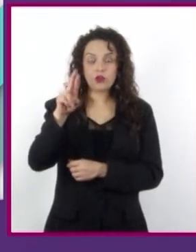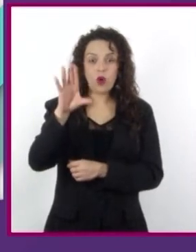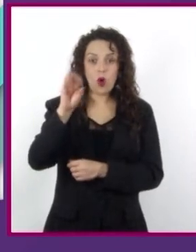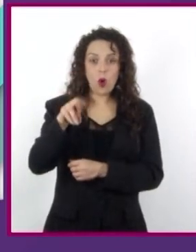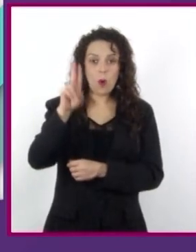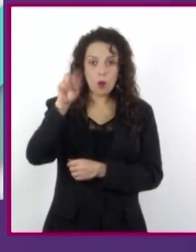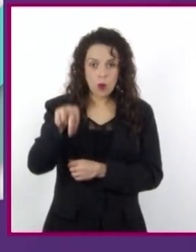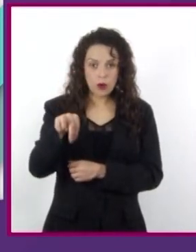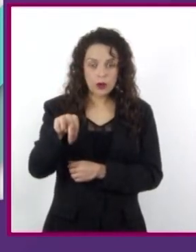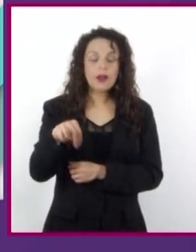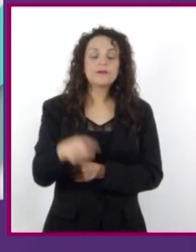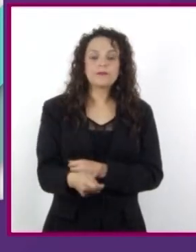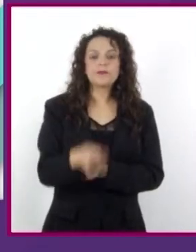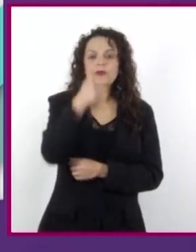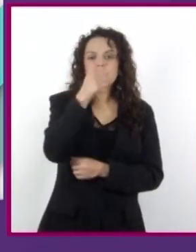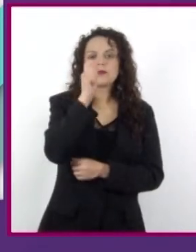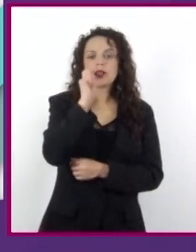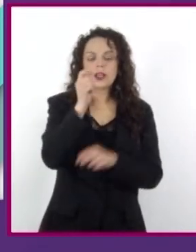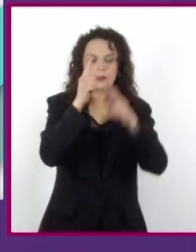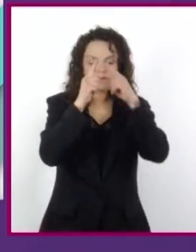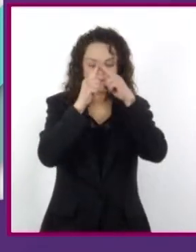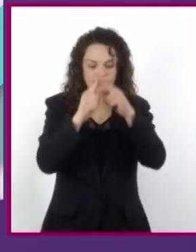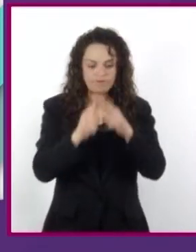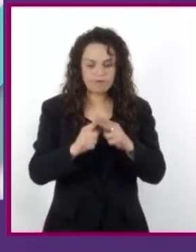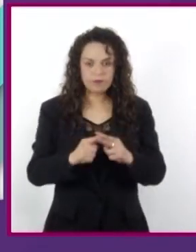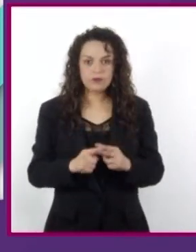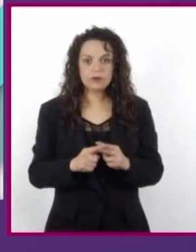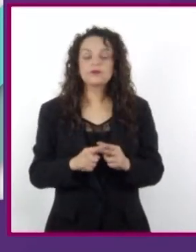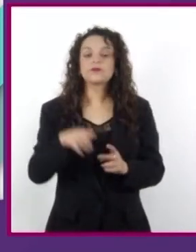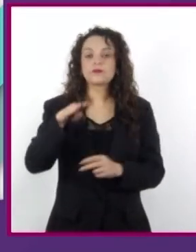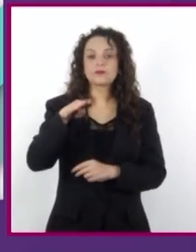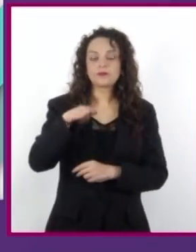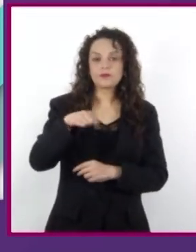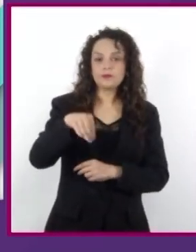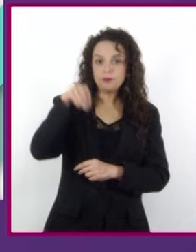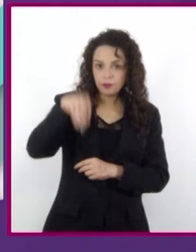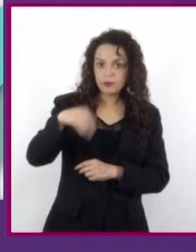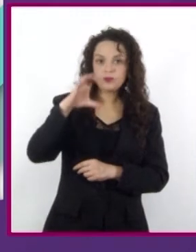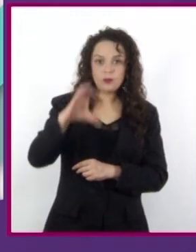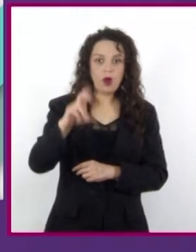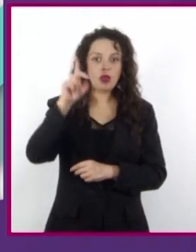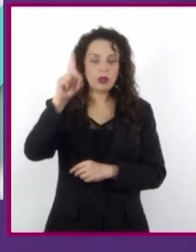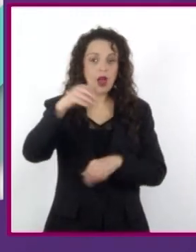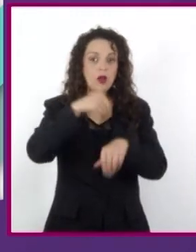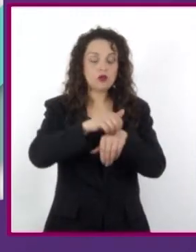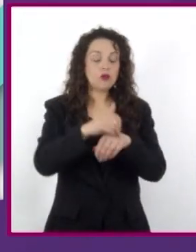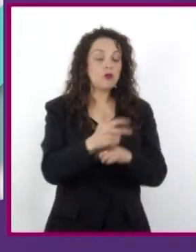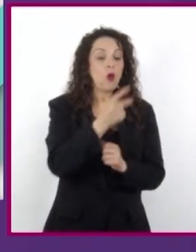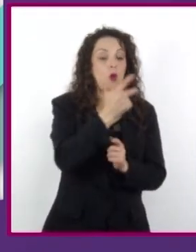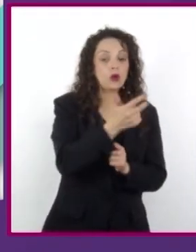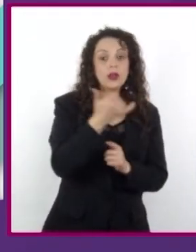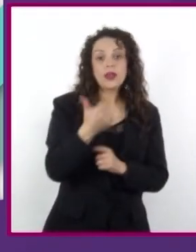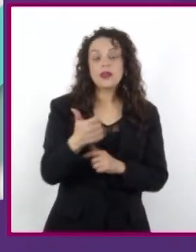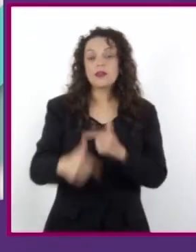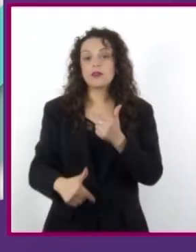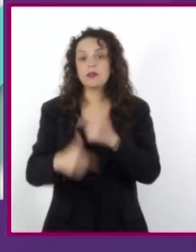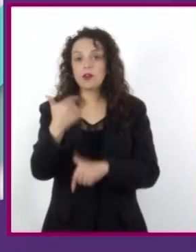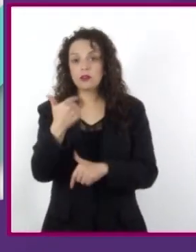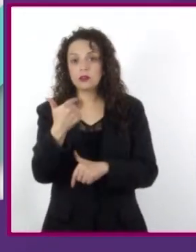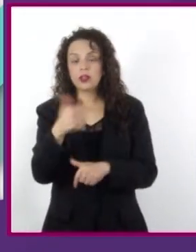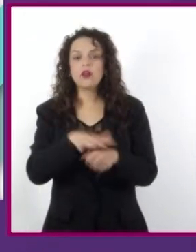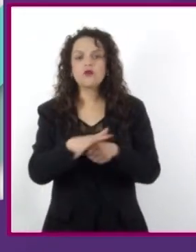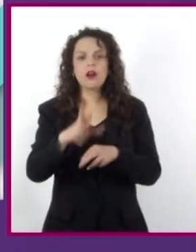común, primero calculamos el máximo común divisor de los números 8 y 12, que es